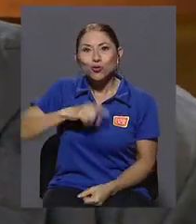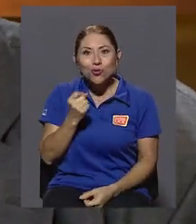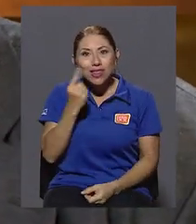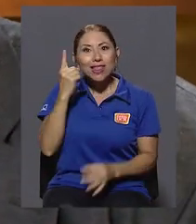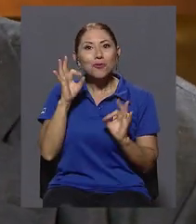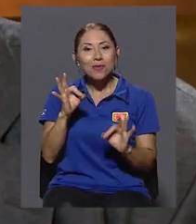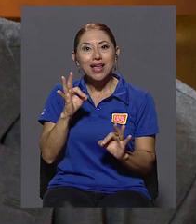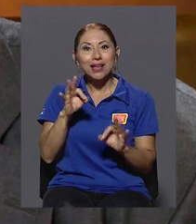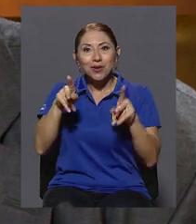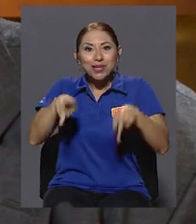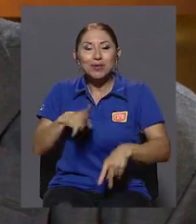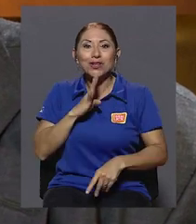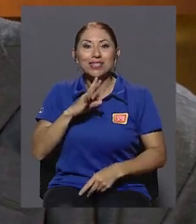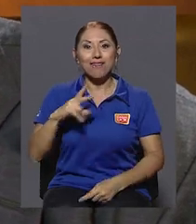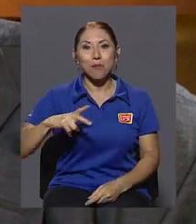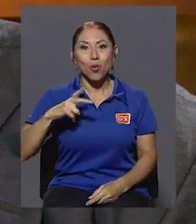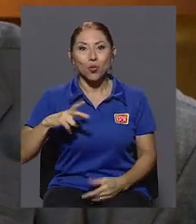portugués.